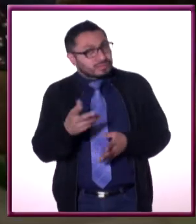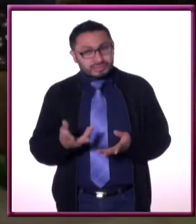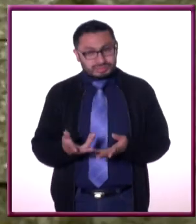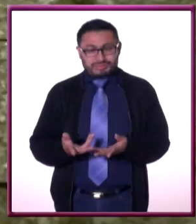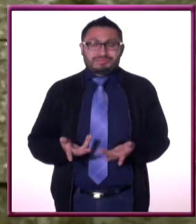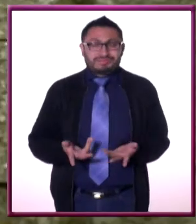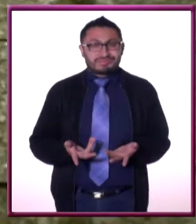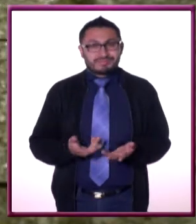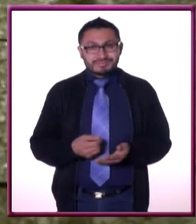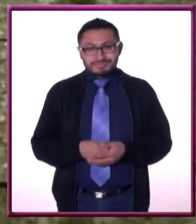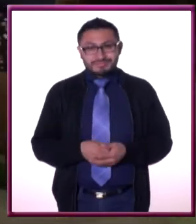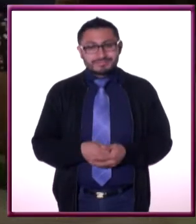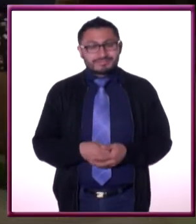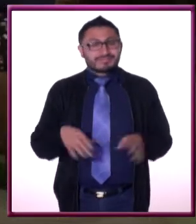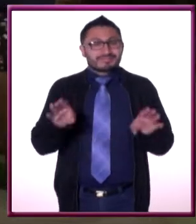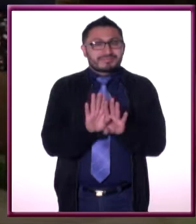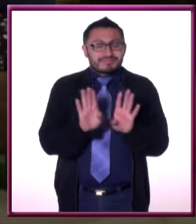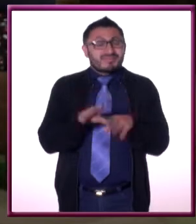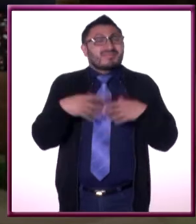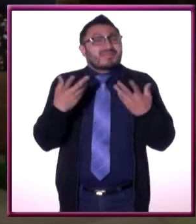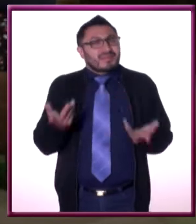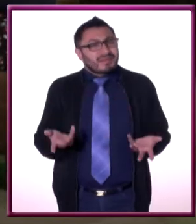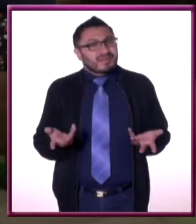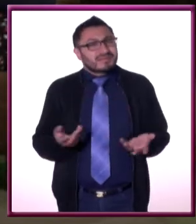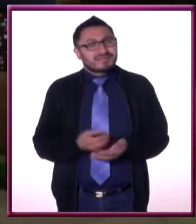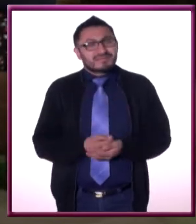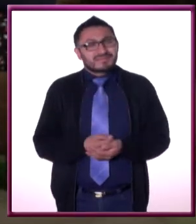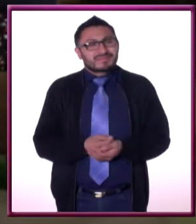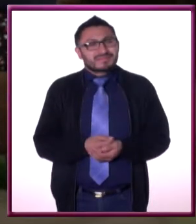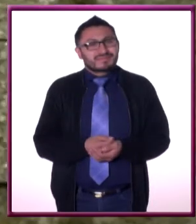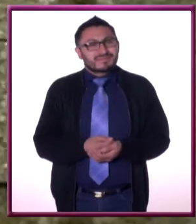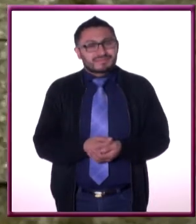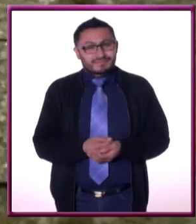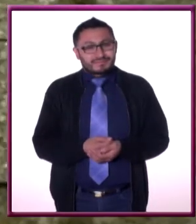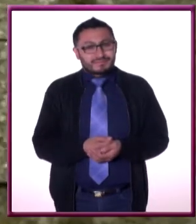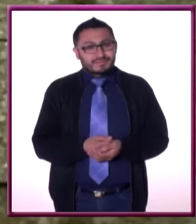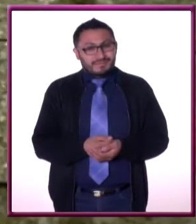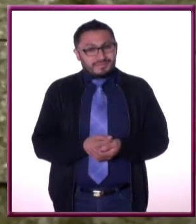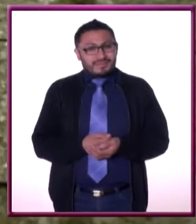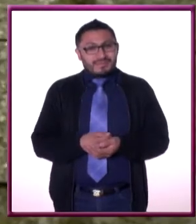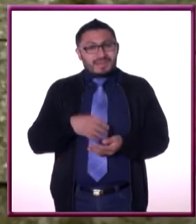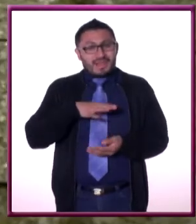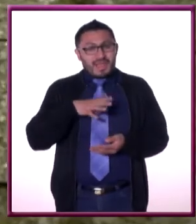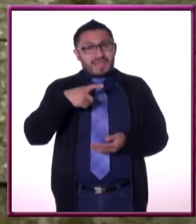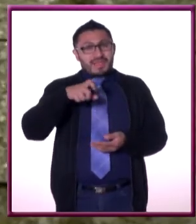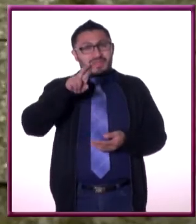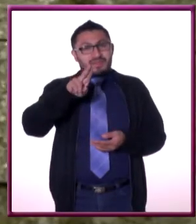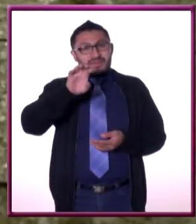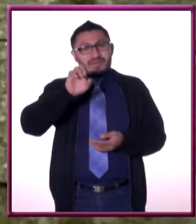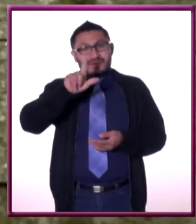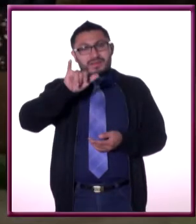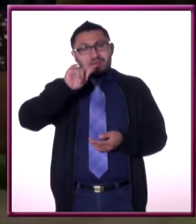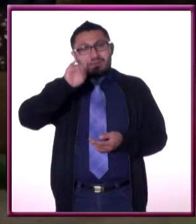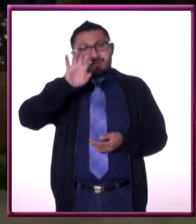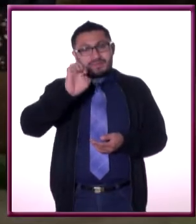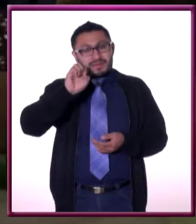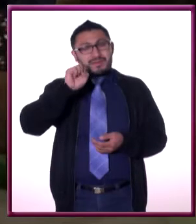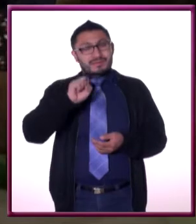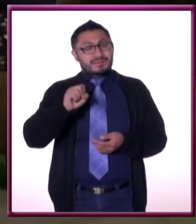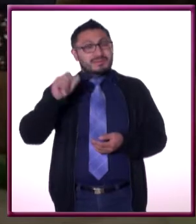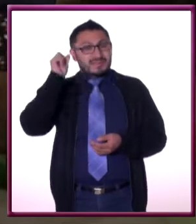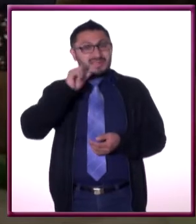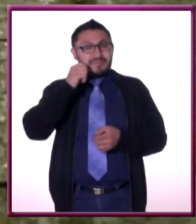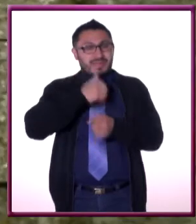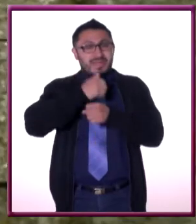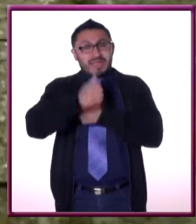un cultivo. ¿Cómo es esto? Bueno, tenemos quelites disponibles a lo largo de todo el año,